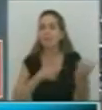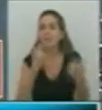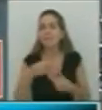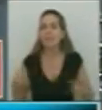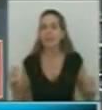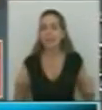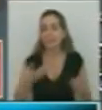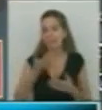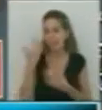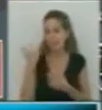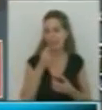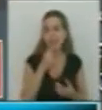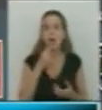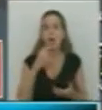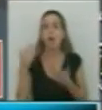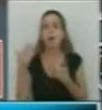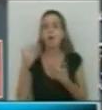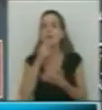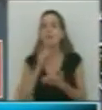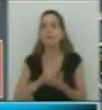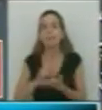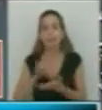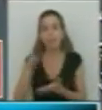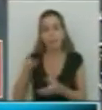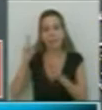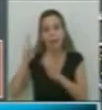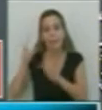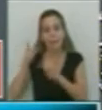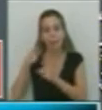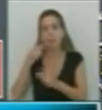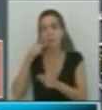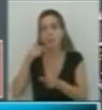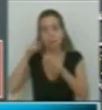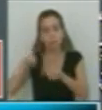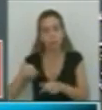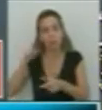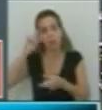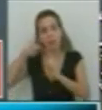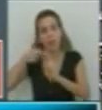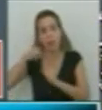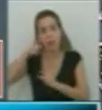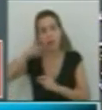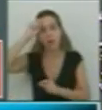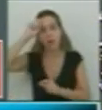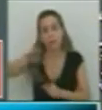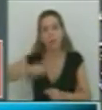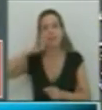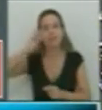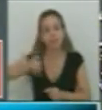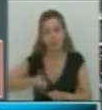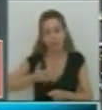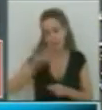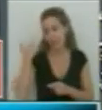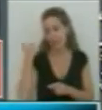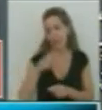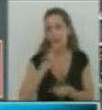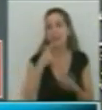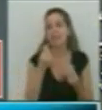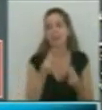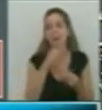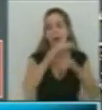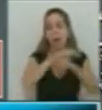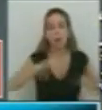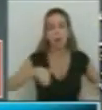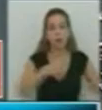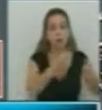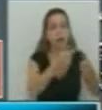conferencia de prensa Nora de Lucía dijo, nosotros acatamos la decisión del juez Terrier. O sea, la cautelar del otro día que decía, los chicos tienen que volver a clase, o sea, el